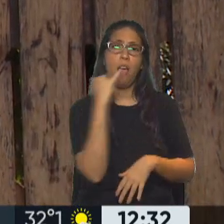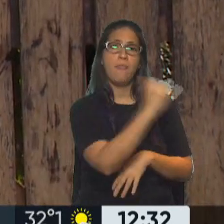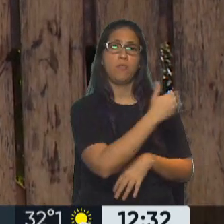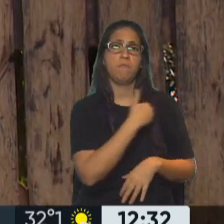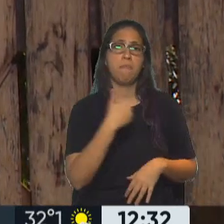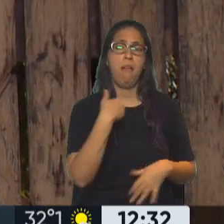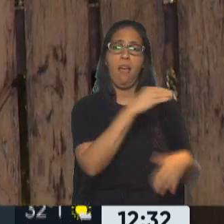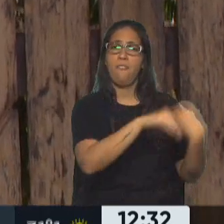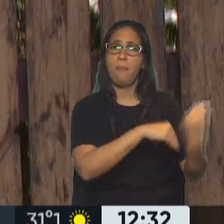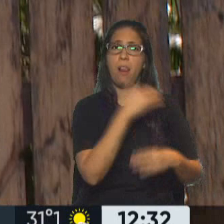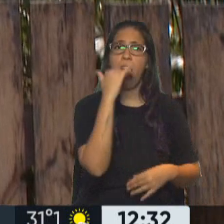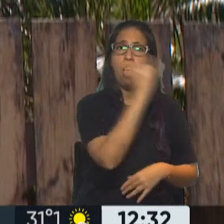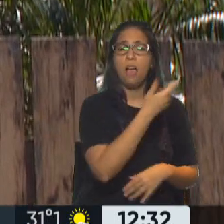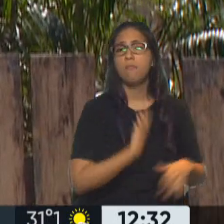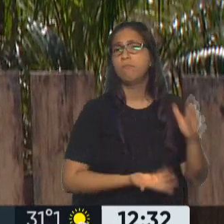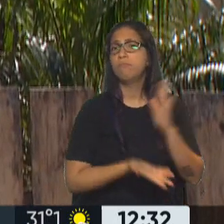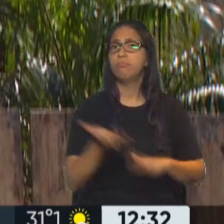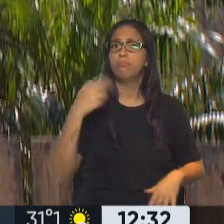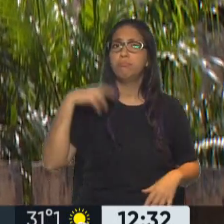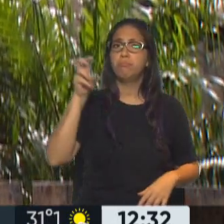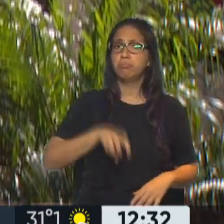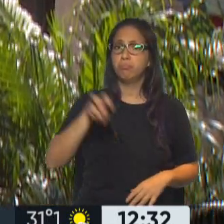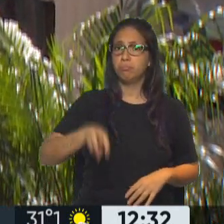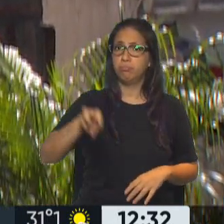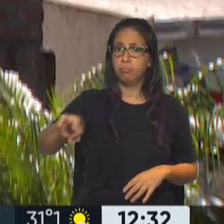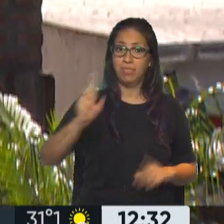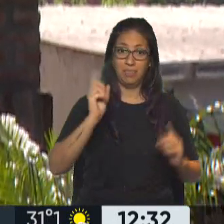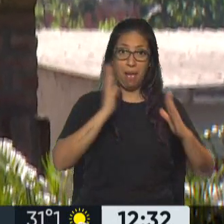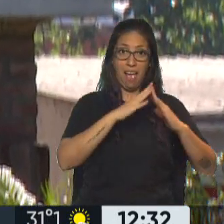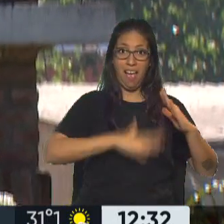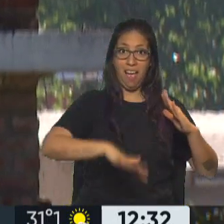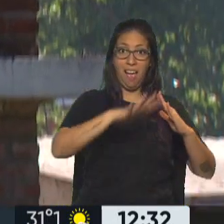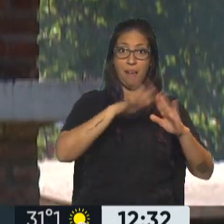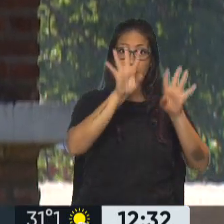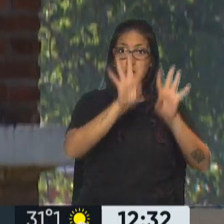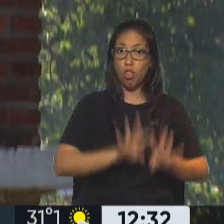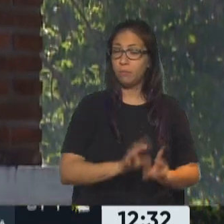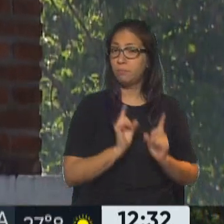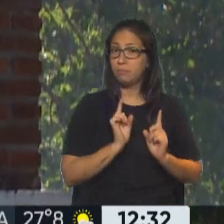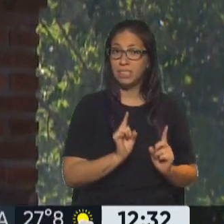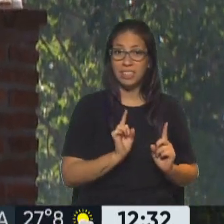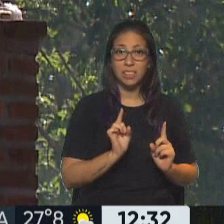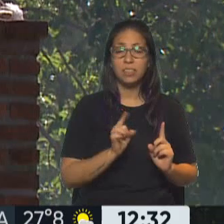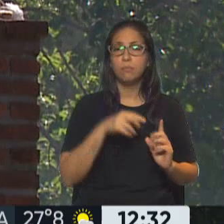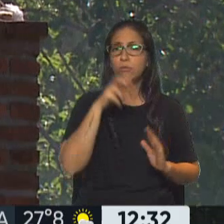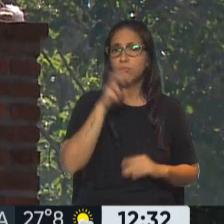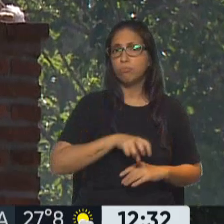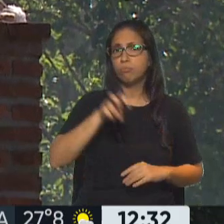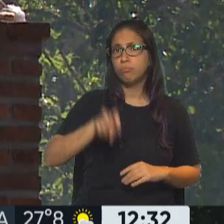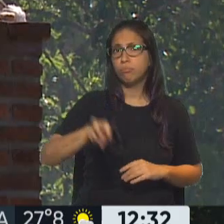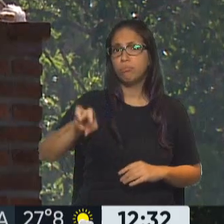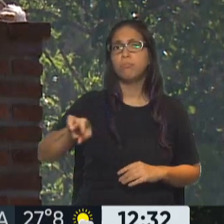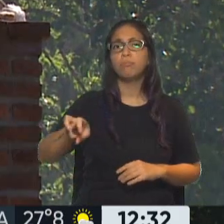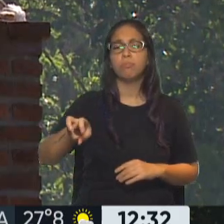lo que le dijo a sus familiares salió caminando desde este mismo lugar este mismo portón esta misma entrada que recibe por supuesto